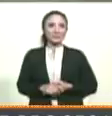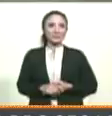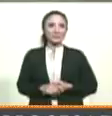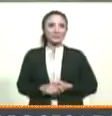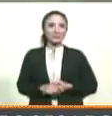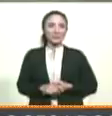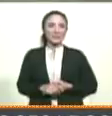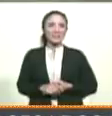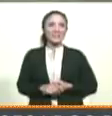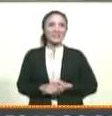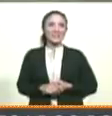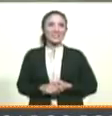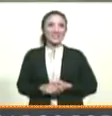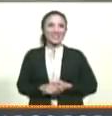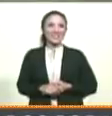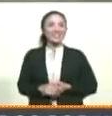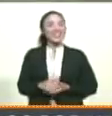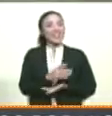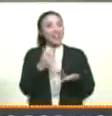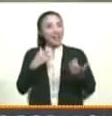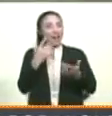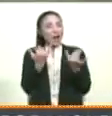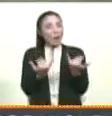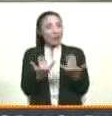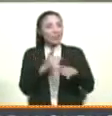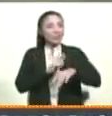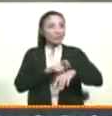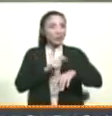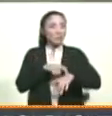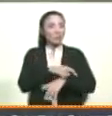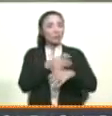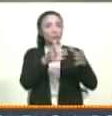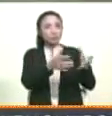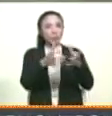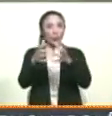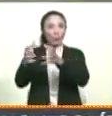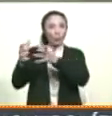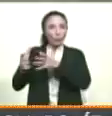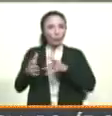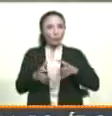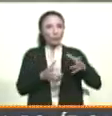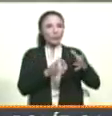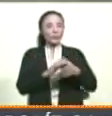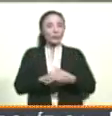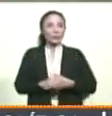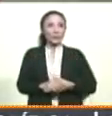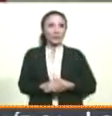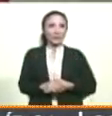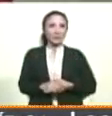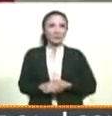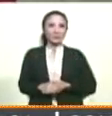en el tiempo de postulación de candidaturas, bueno, documentos, distintas propuestas